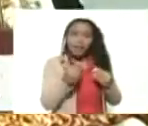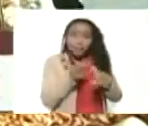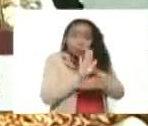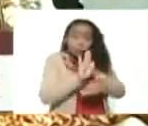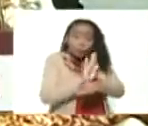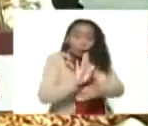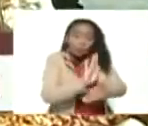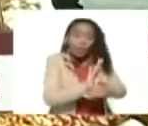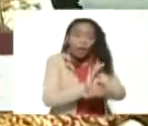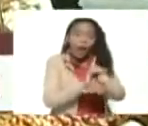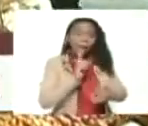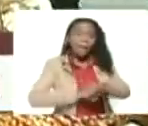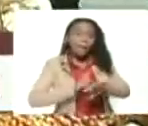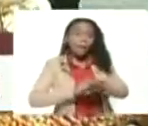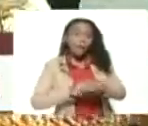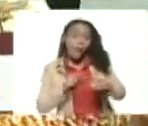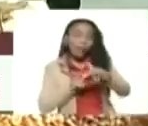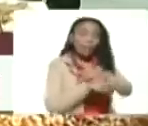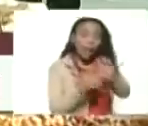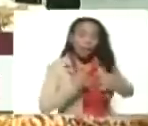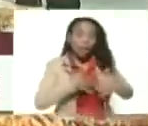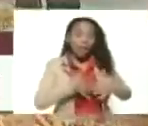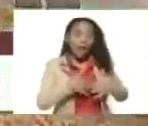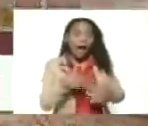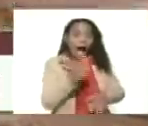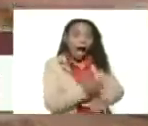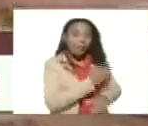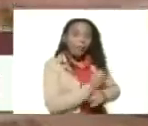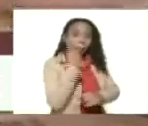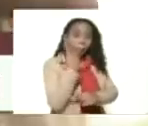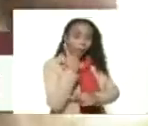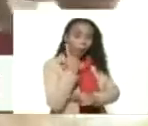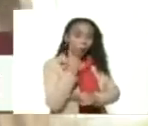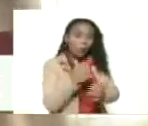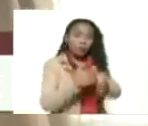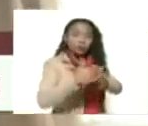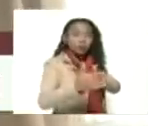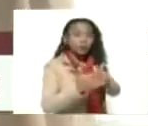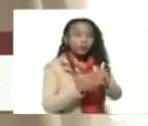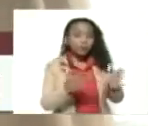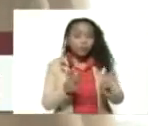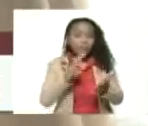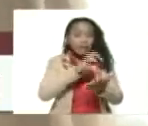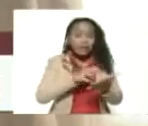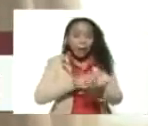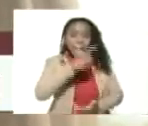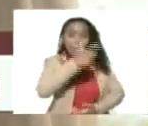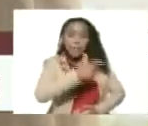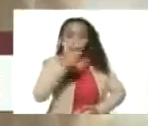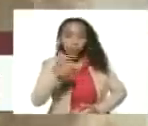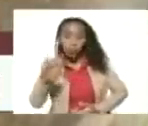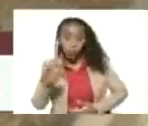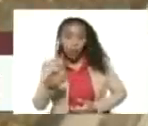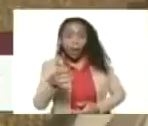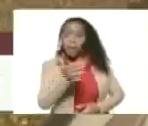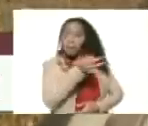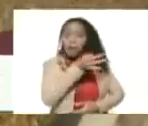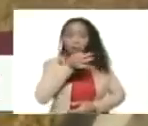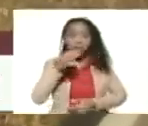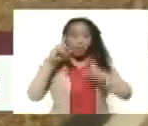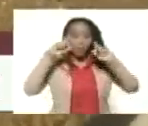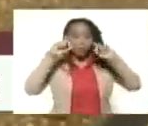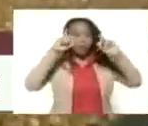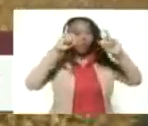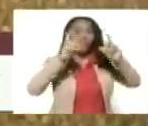de entrar a la planta. Antes en el campo se seleccionaron campos, se seleccionaron agricultores de élite, pues agricultores